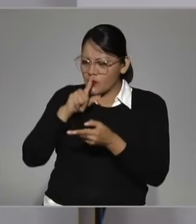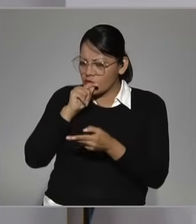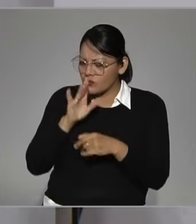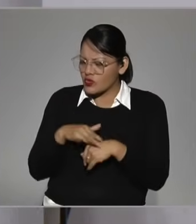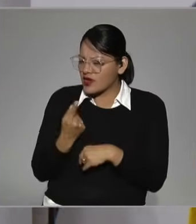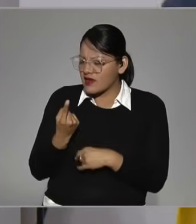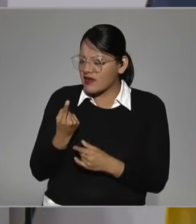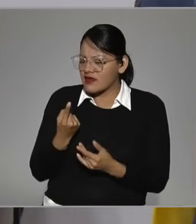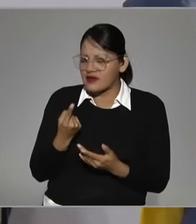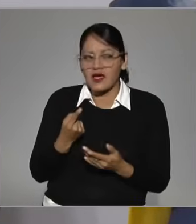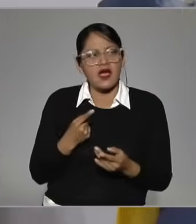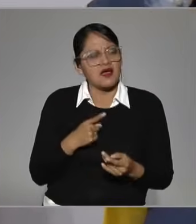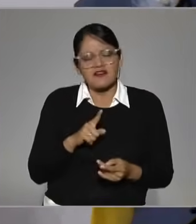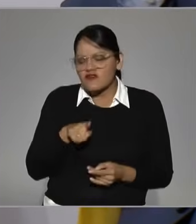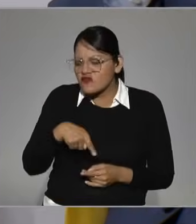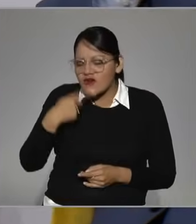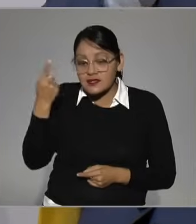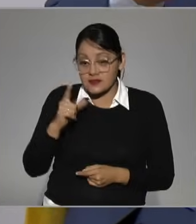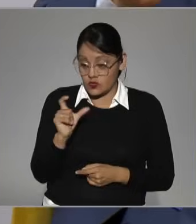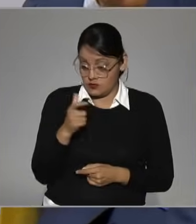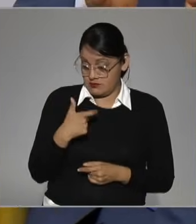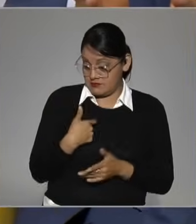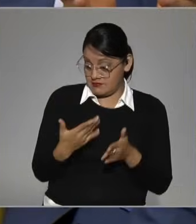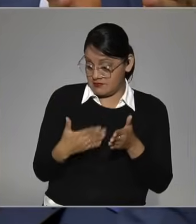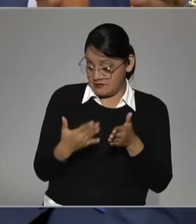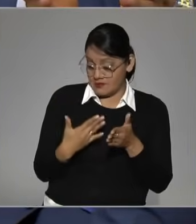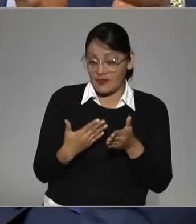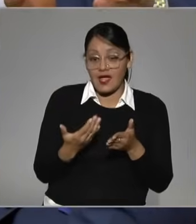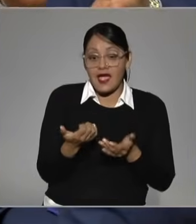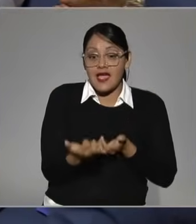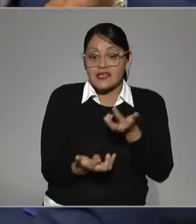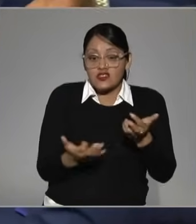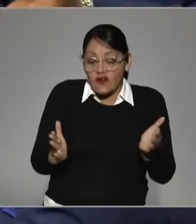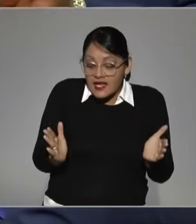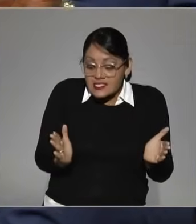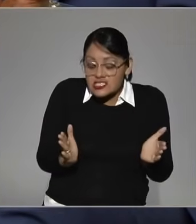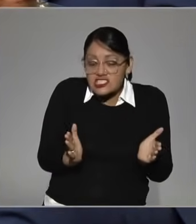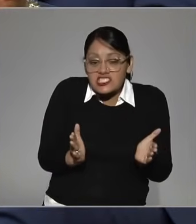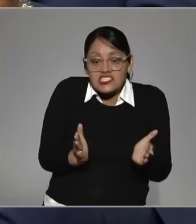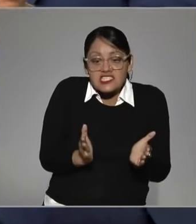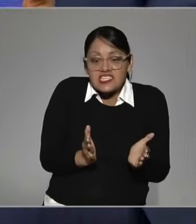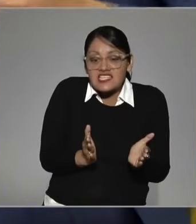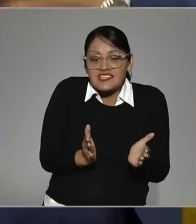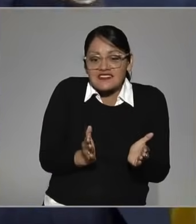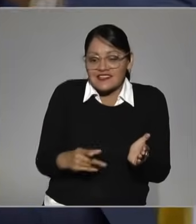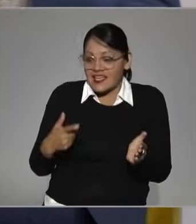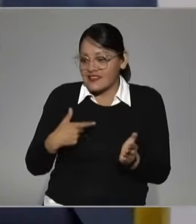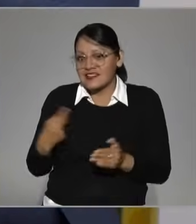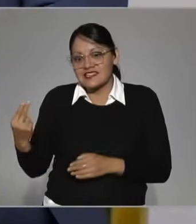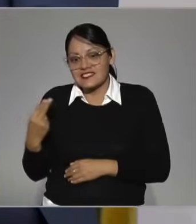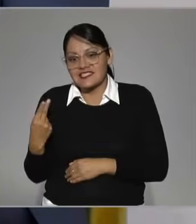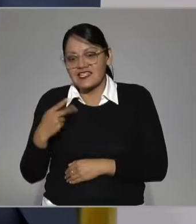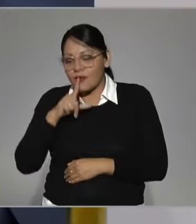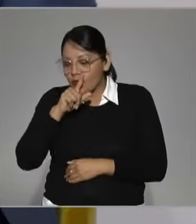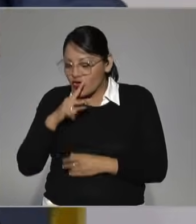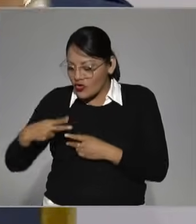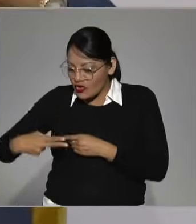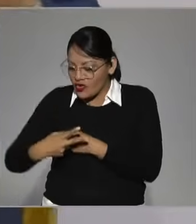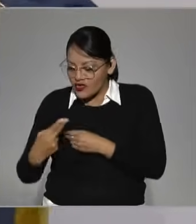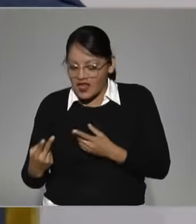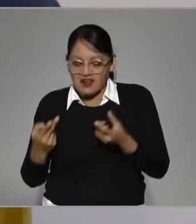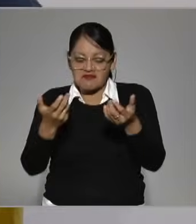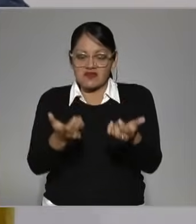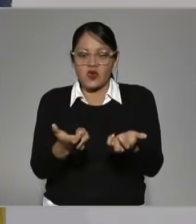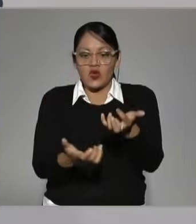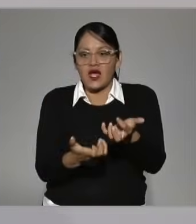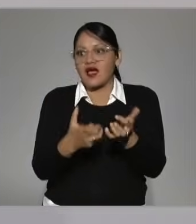bisnieto, cuando yo cocinaba, la estufa era muy pequeña y entonces necesitábamos partir el pollo, pero se volvió parte de la receta. Y